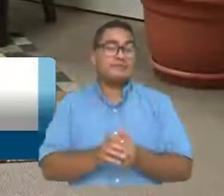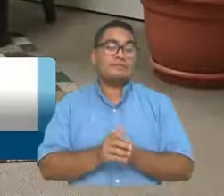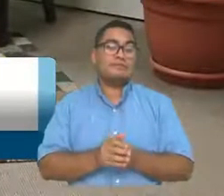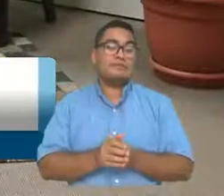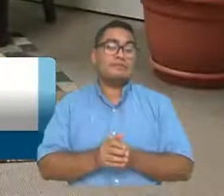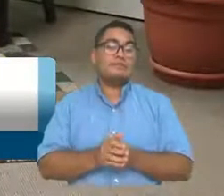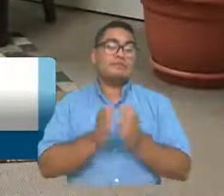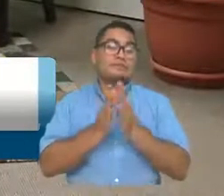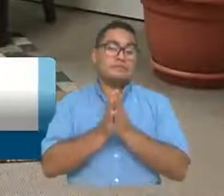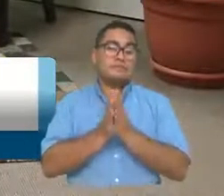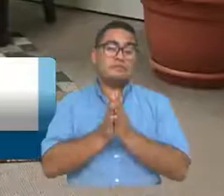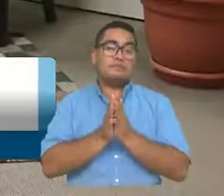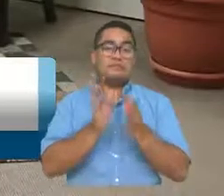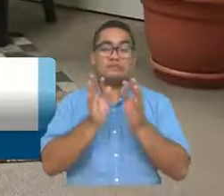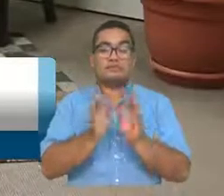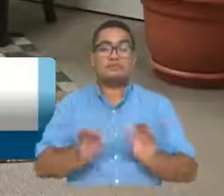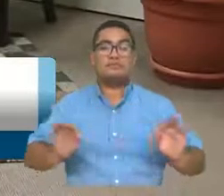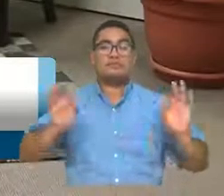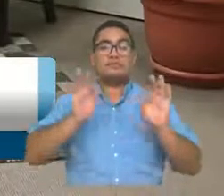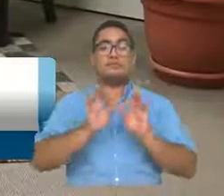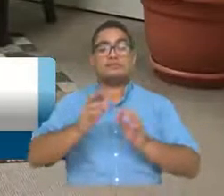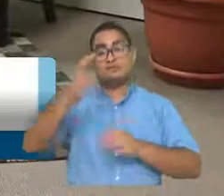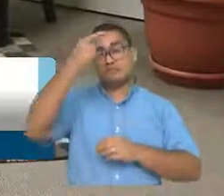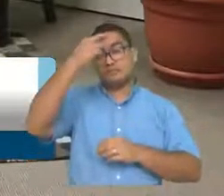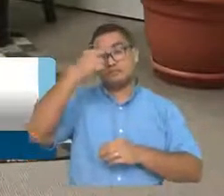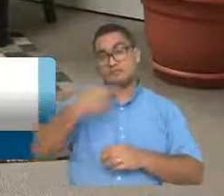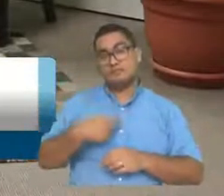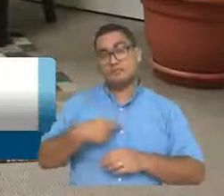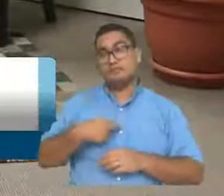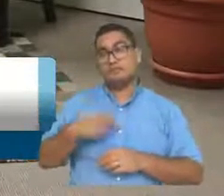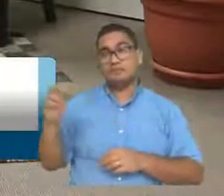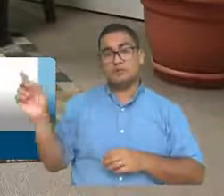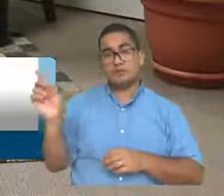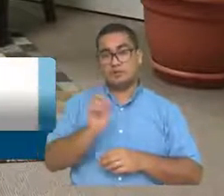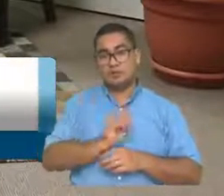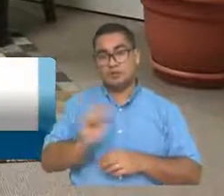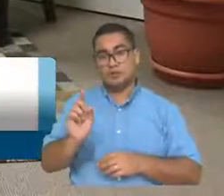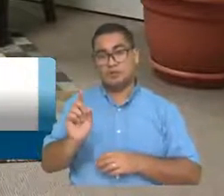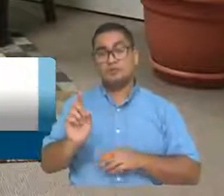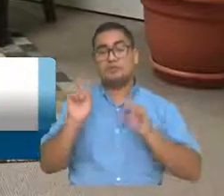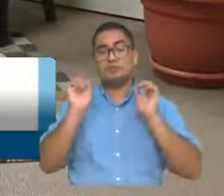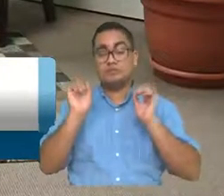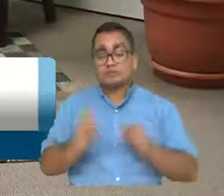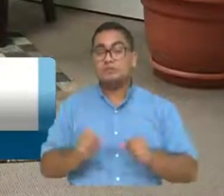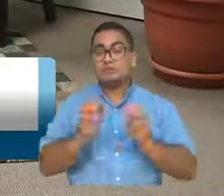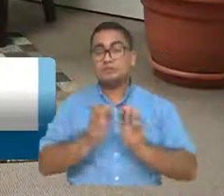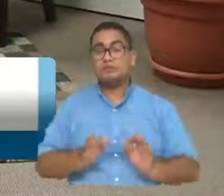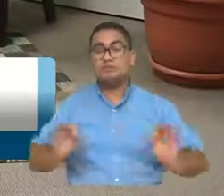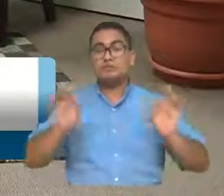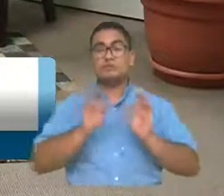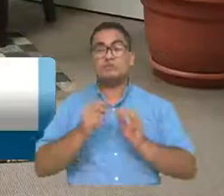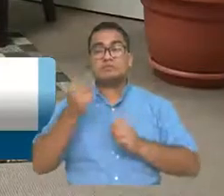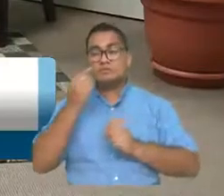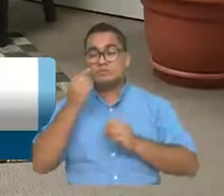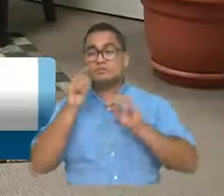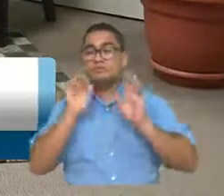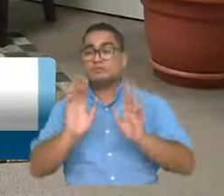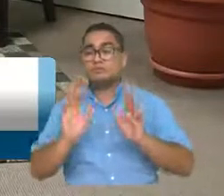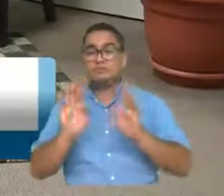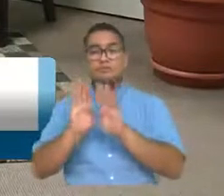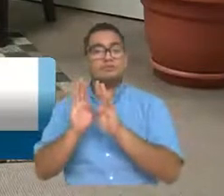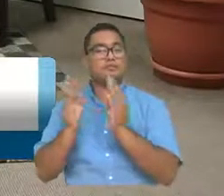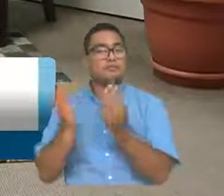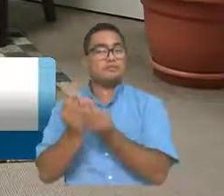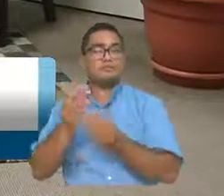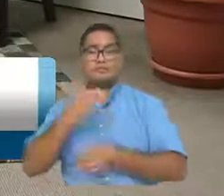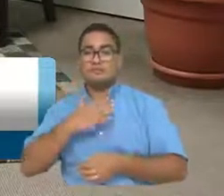forma leve, ando de arriba para abajo, ¿qué pasa? Puedo enfermar a otros que a lo y mejor... Y no a todos le va a dar los síntomas iguales, porque